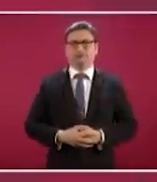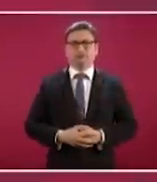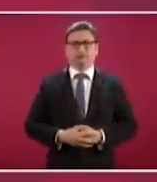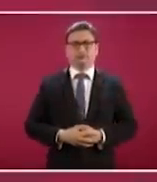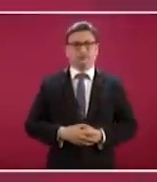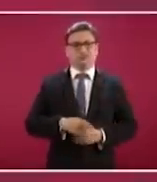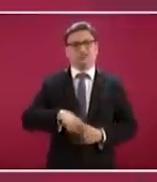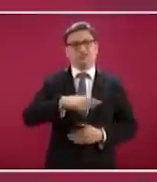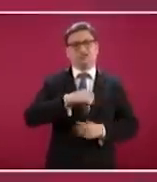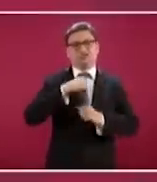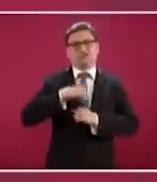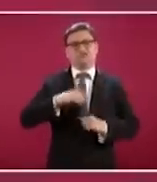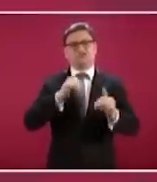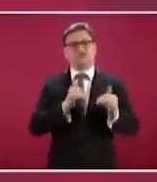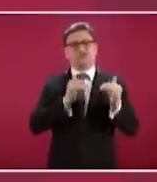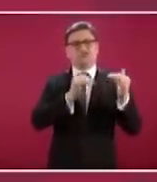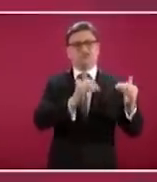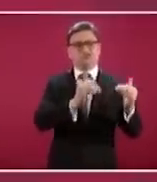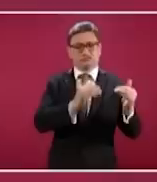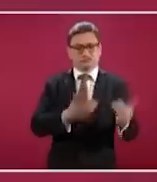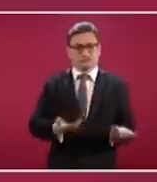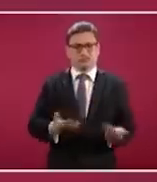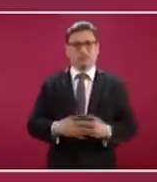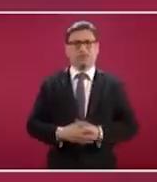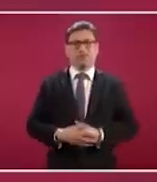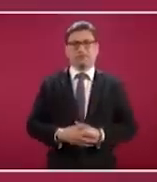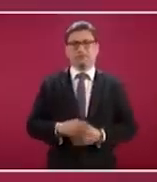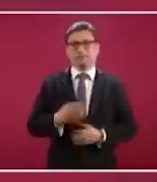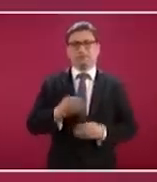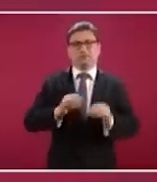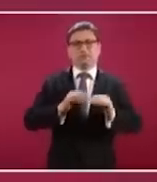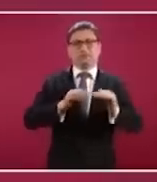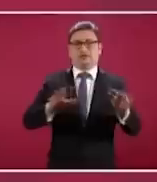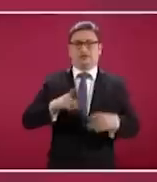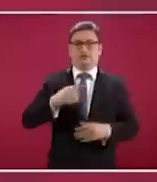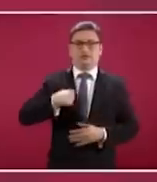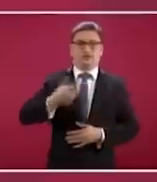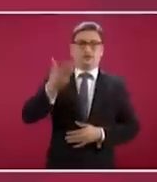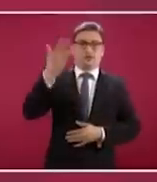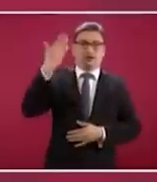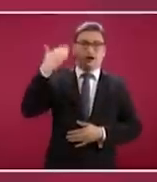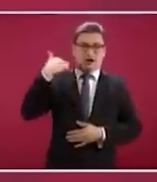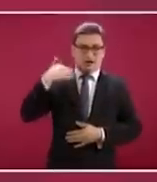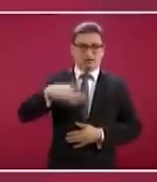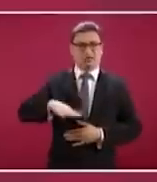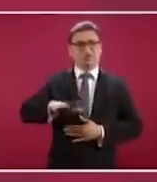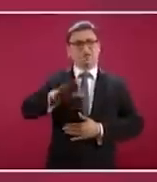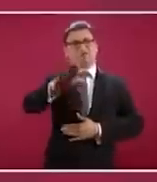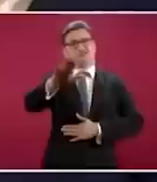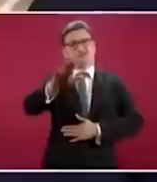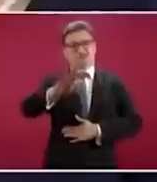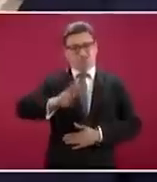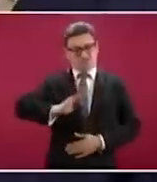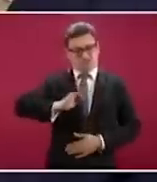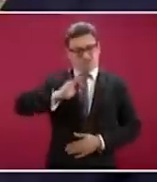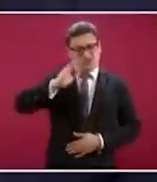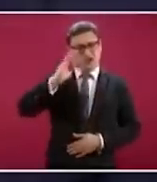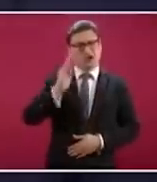y su soberanía. Y cuando protesté como